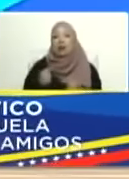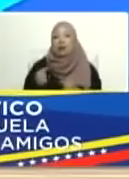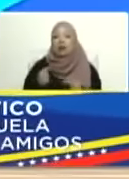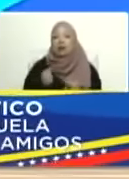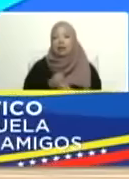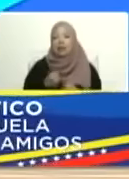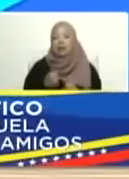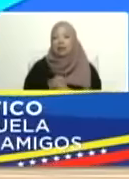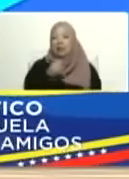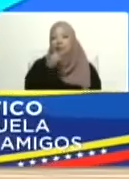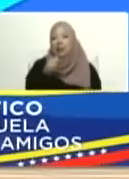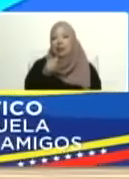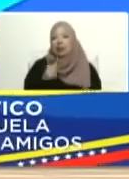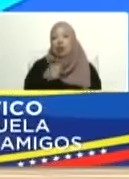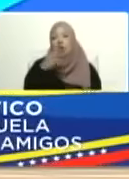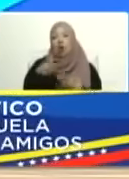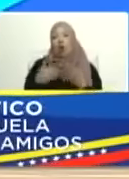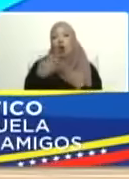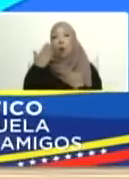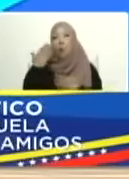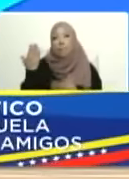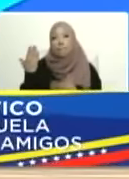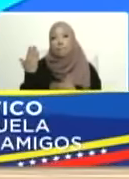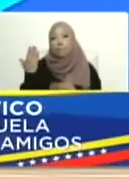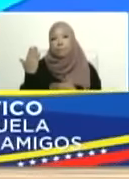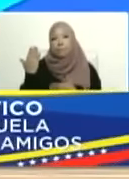Rafael Trotman,